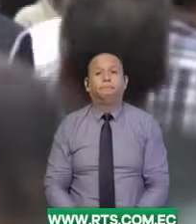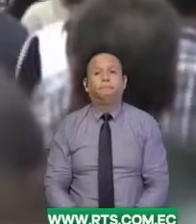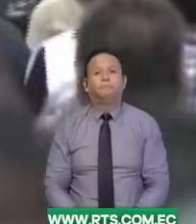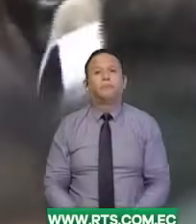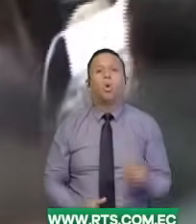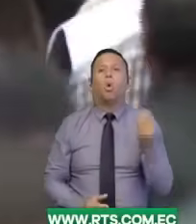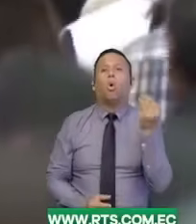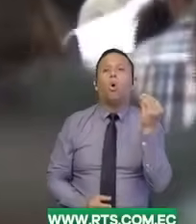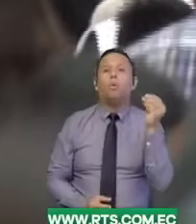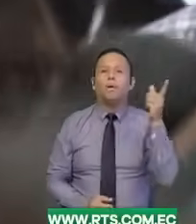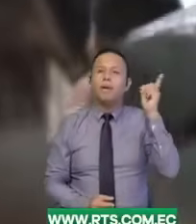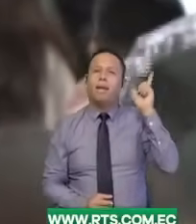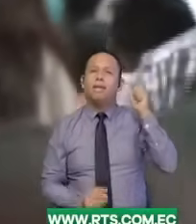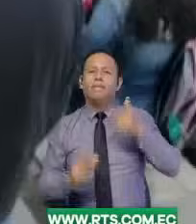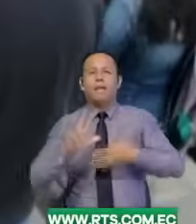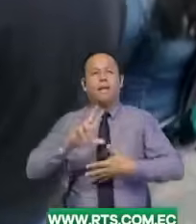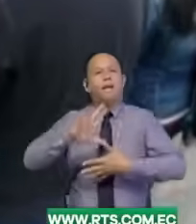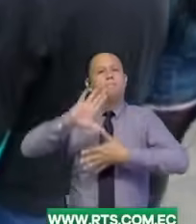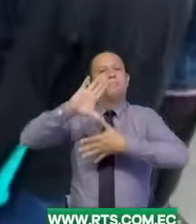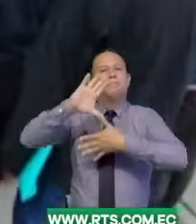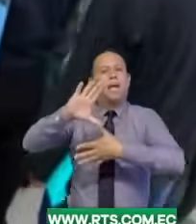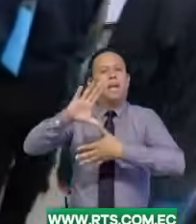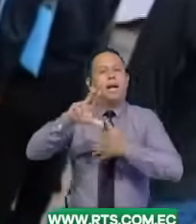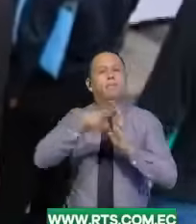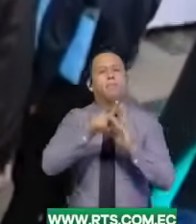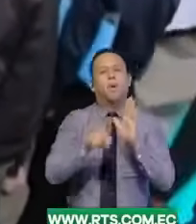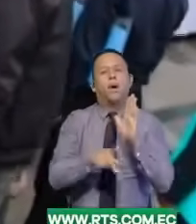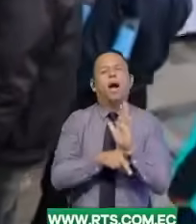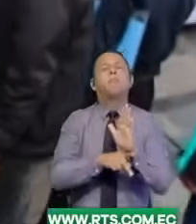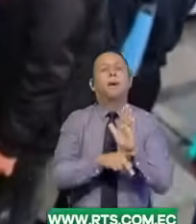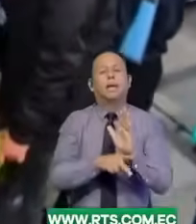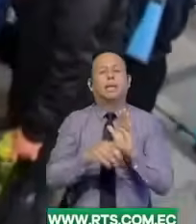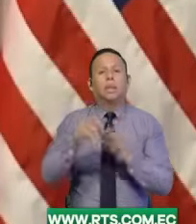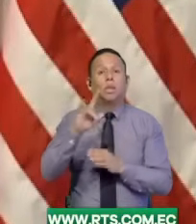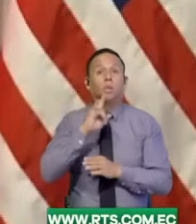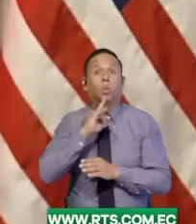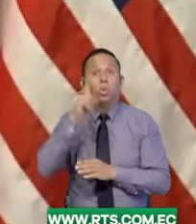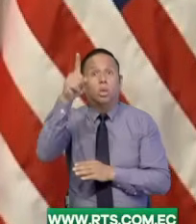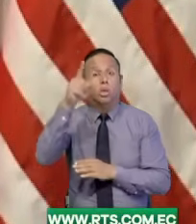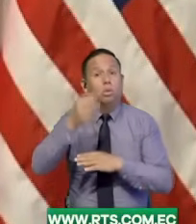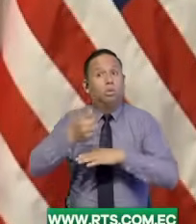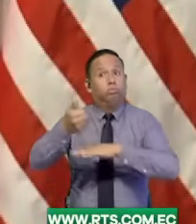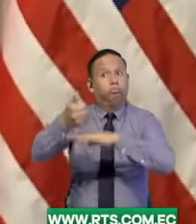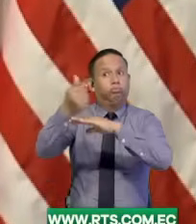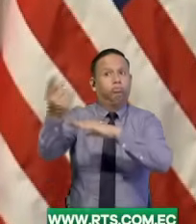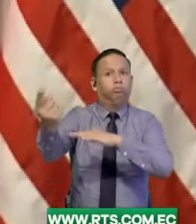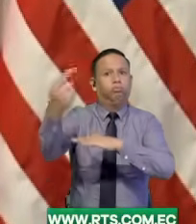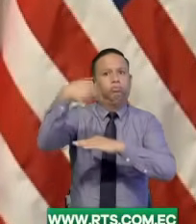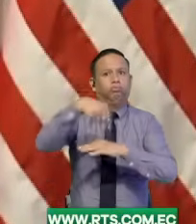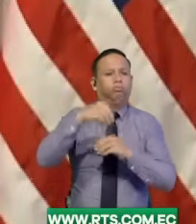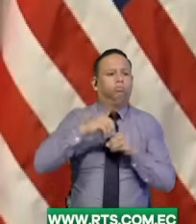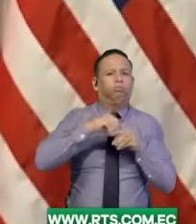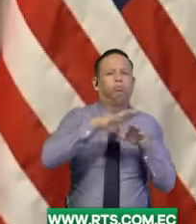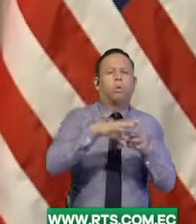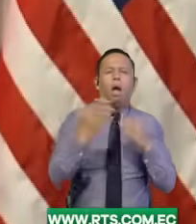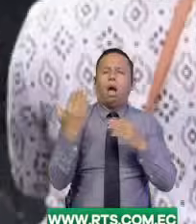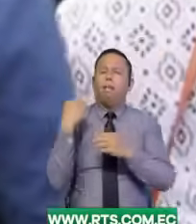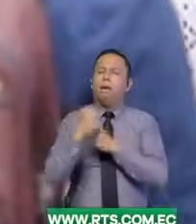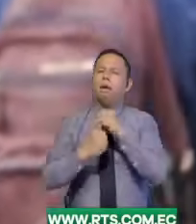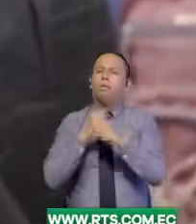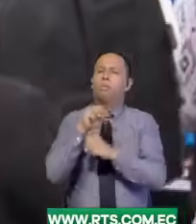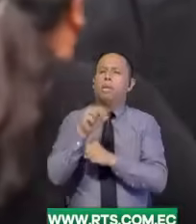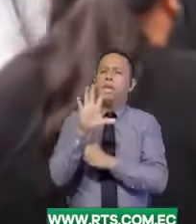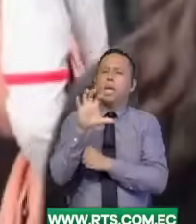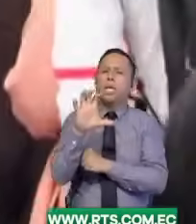Jóvenes Líderes de las Américas es el programa insigne que lleva adelante el gobierno de los Estados Unidos desde el 2015.